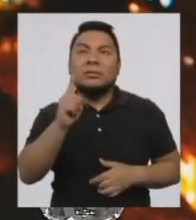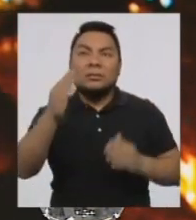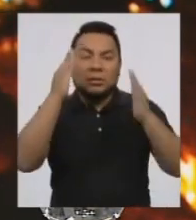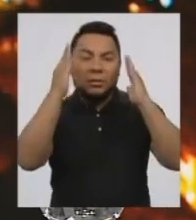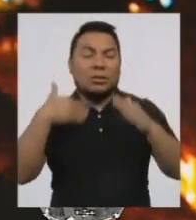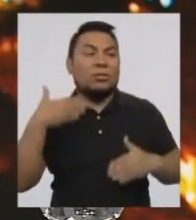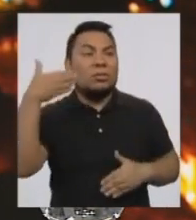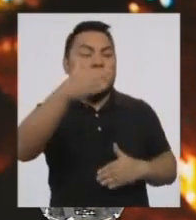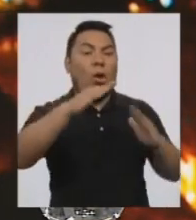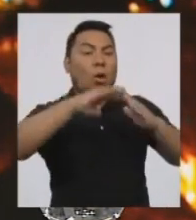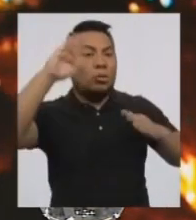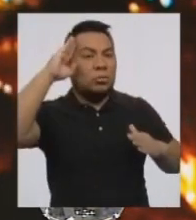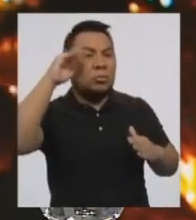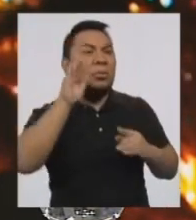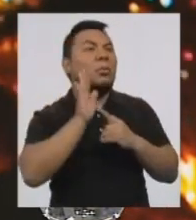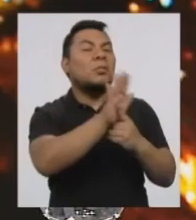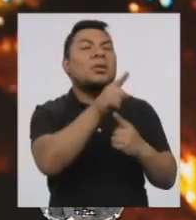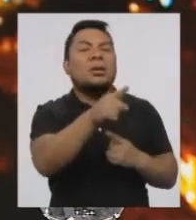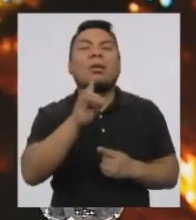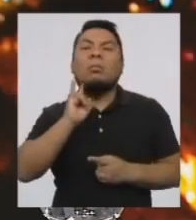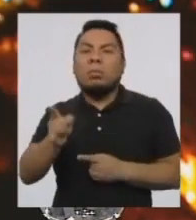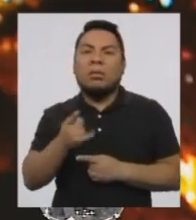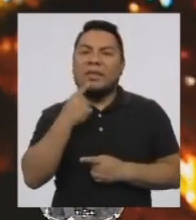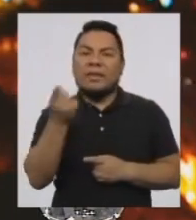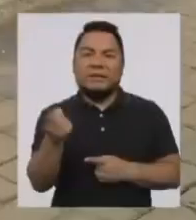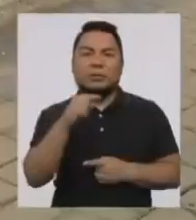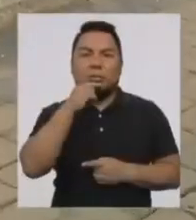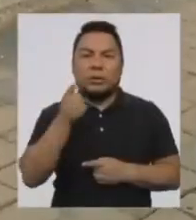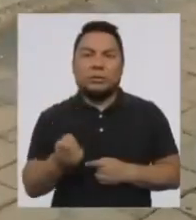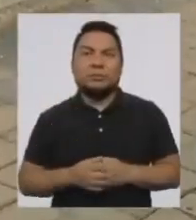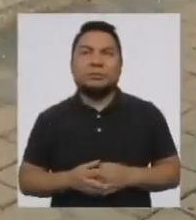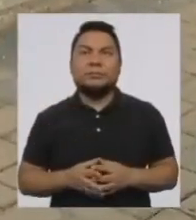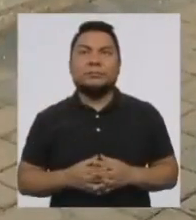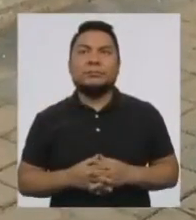la comisaría de Surco tras presentar la acusación.